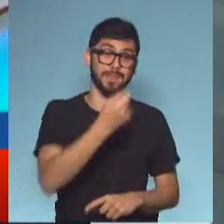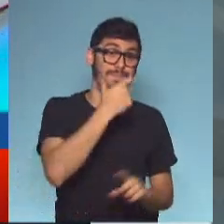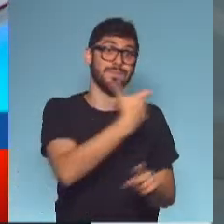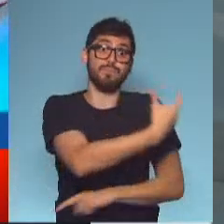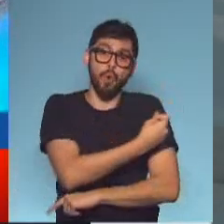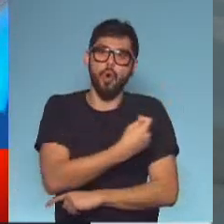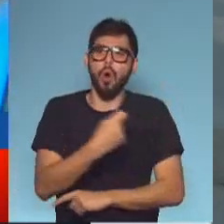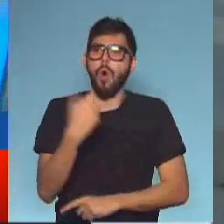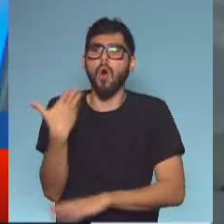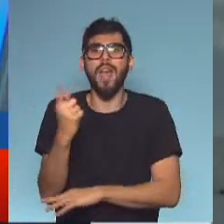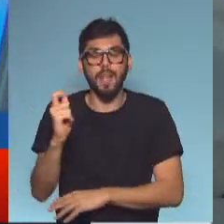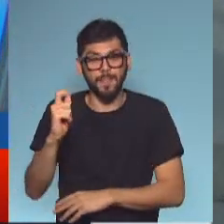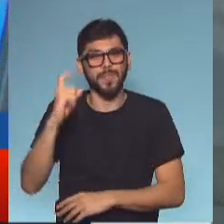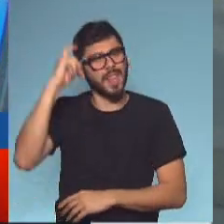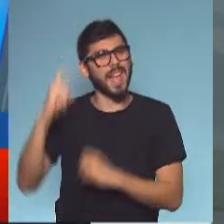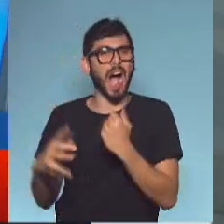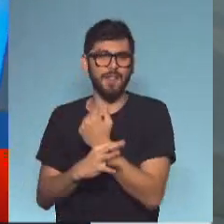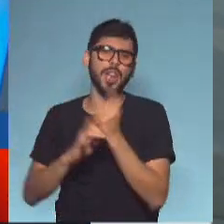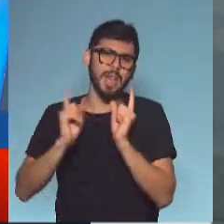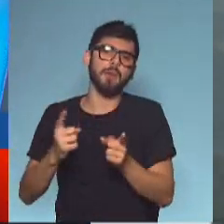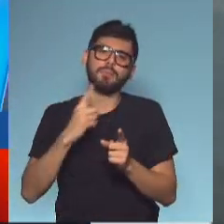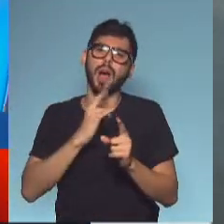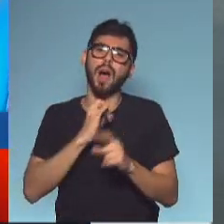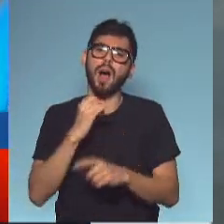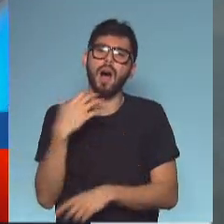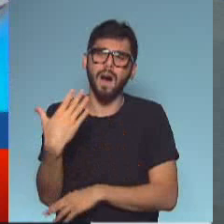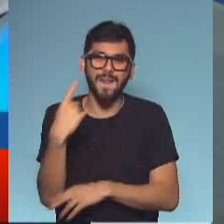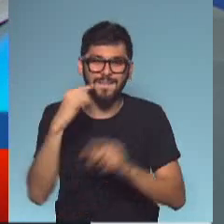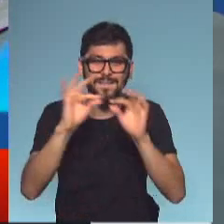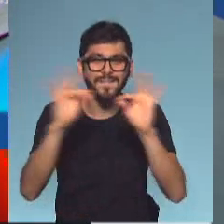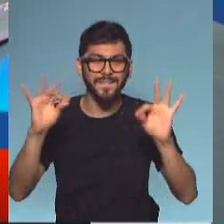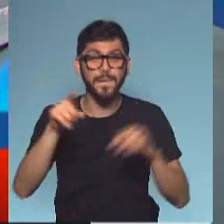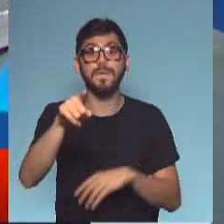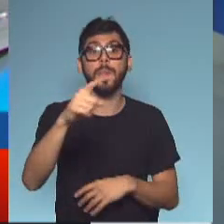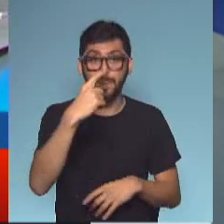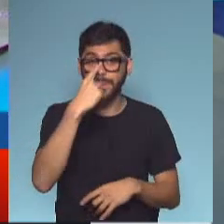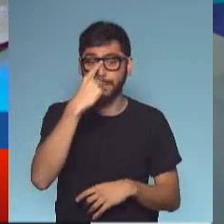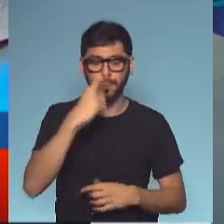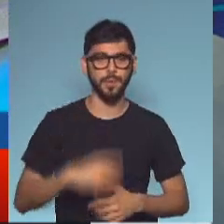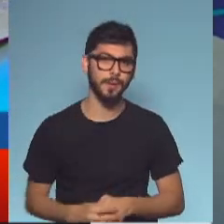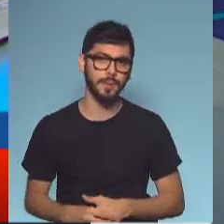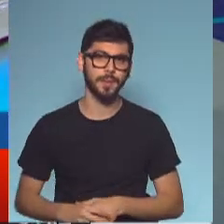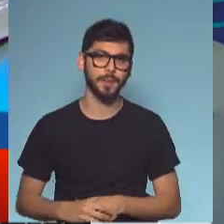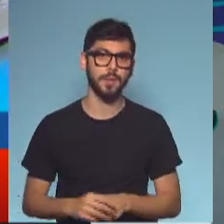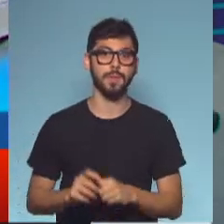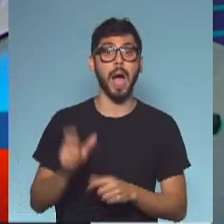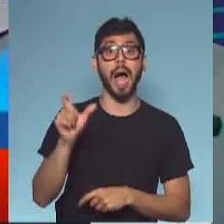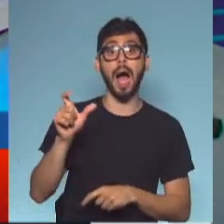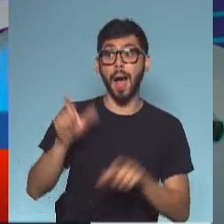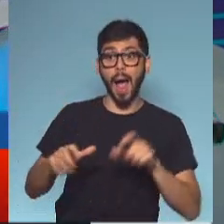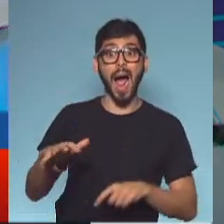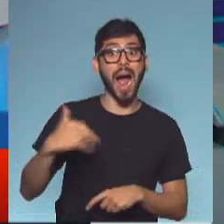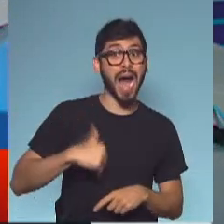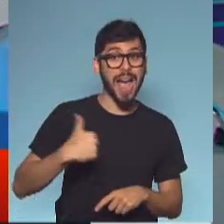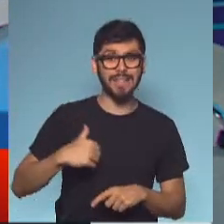Santiago Cafiero, que lógicamente también tuvo su interpretación. Ahí vamos a ver estamos mirando, lo que estamos dijo. viendo Dice, en la pantalla. mientras los argentinos se